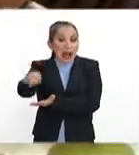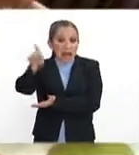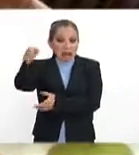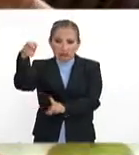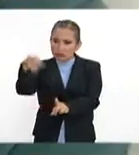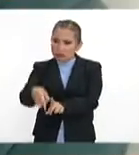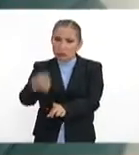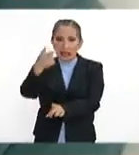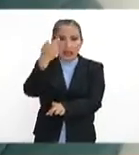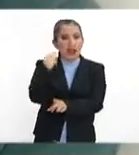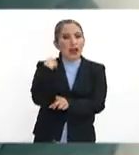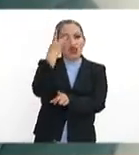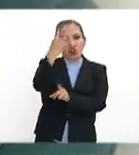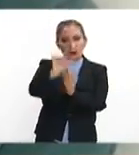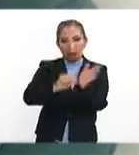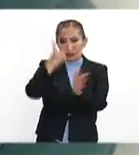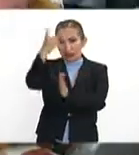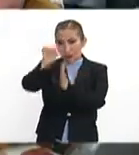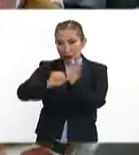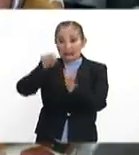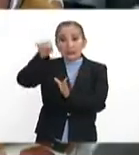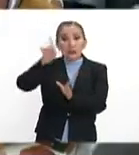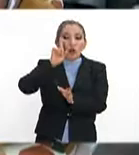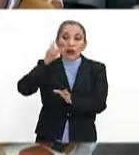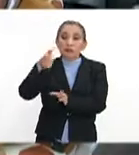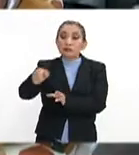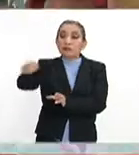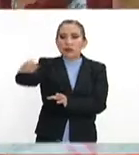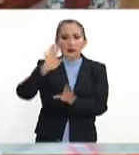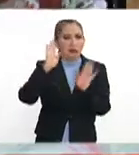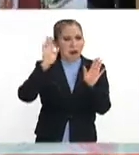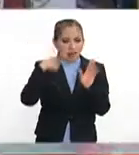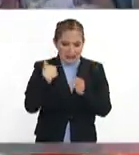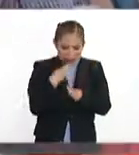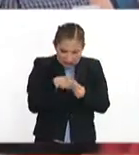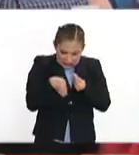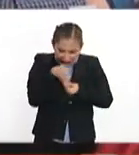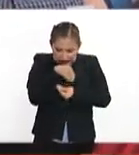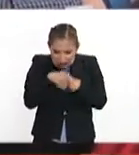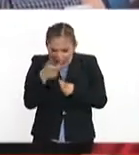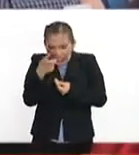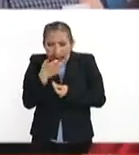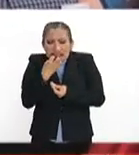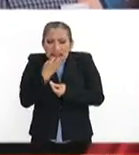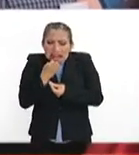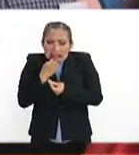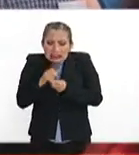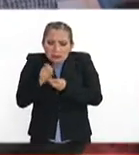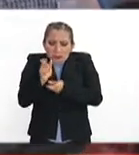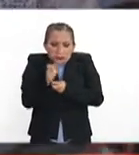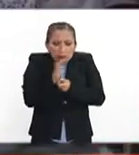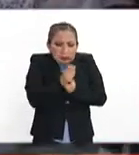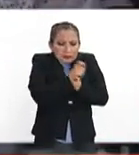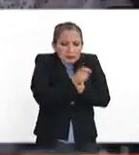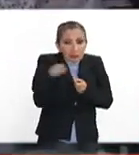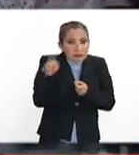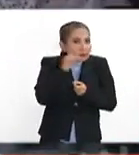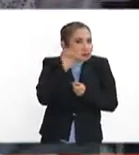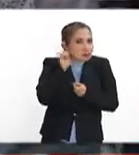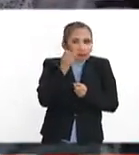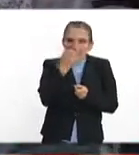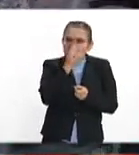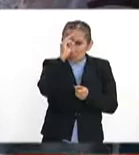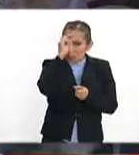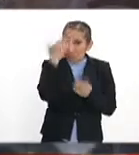manera bimestral, sabiendo que ellas hacen maravillas con el recurso, Omar, pero buscan la manera en la que siempre